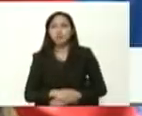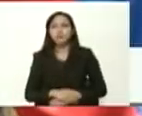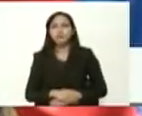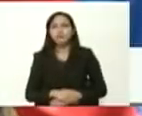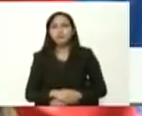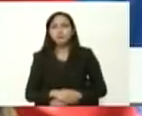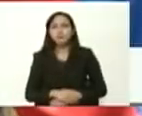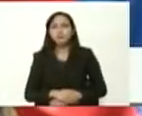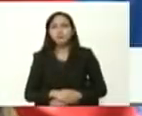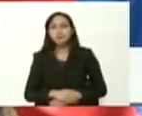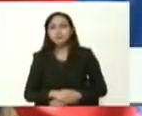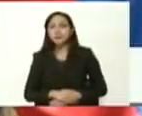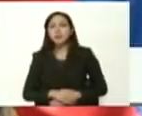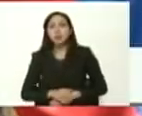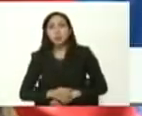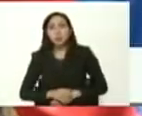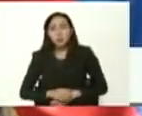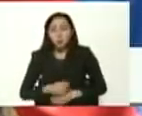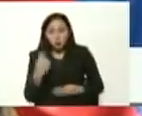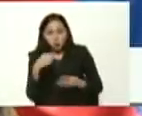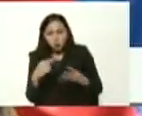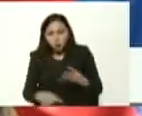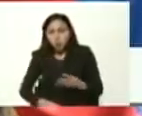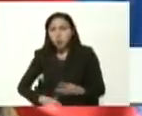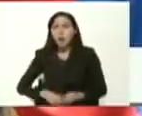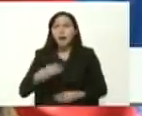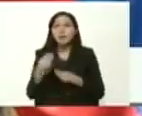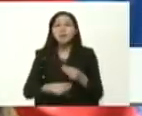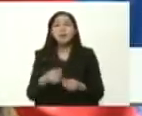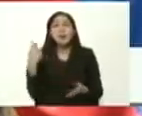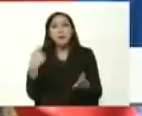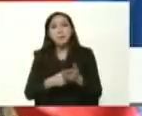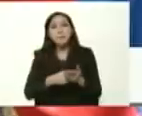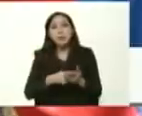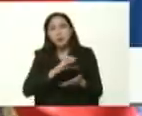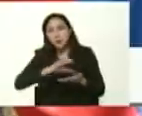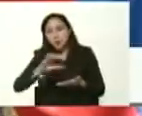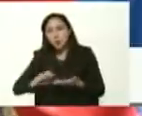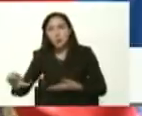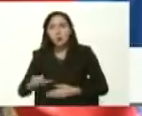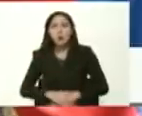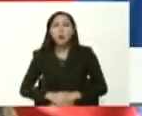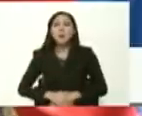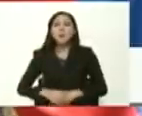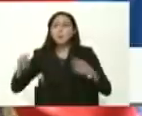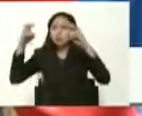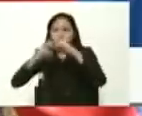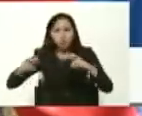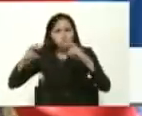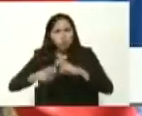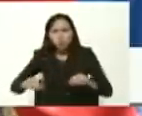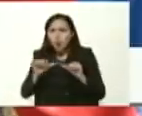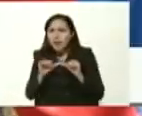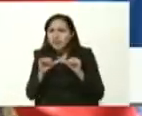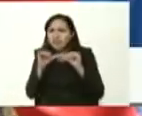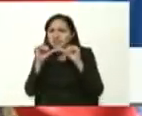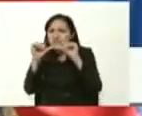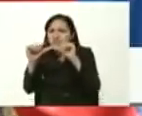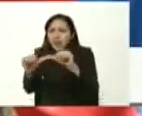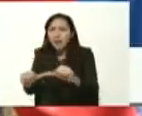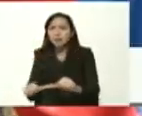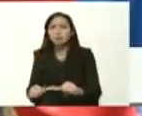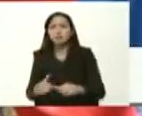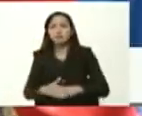legitimación de capitales y asociación para delinquir. Obviamente que la investigación continúa y no se